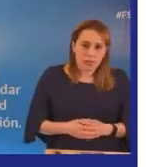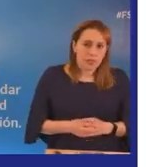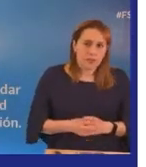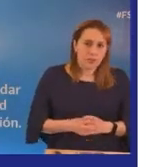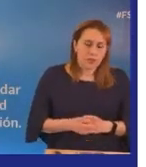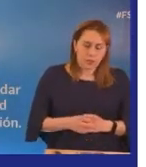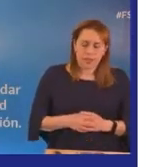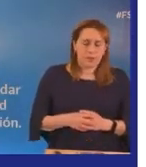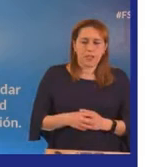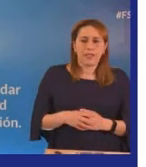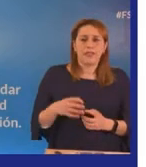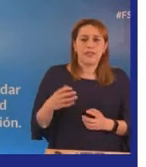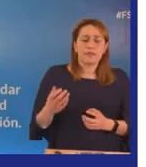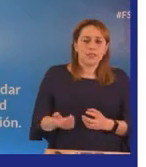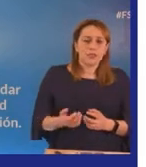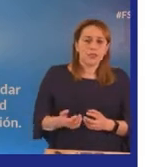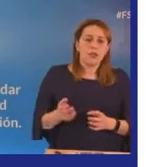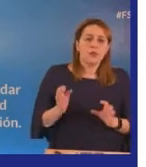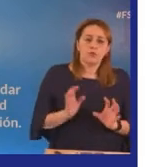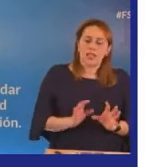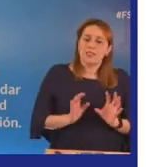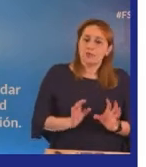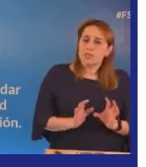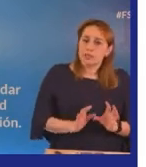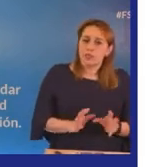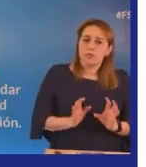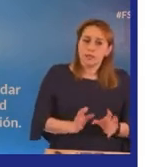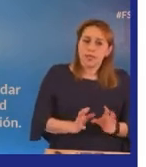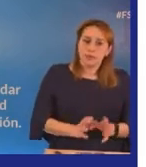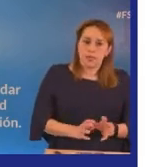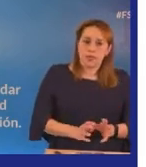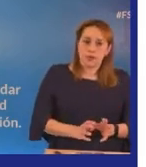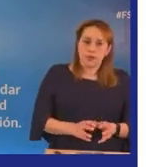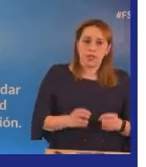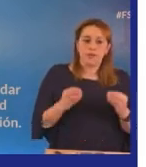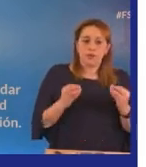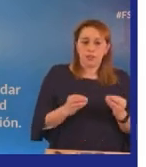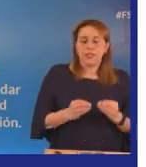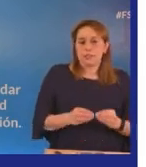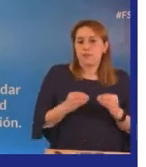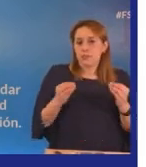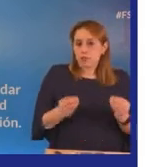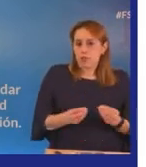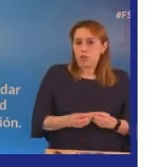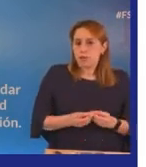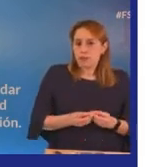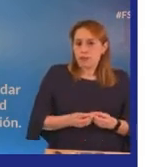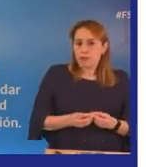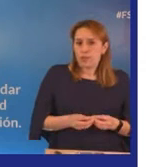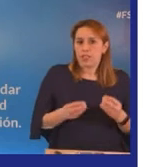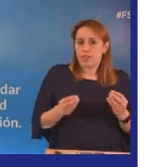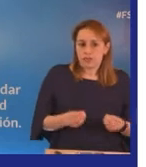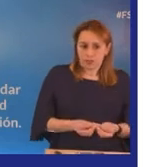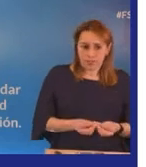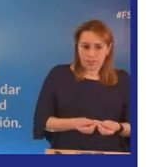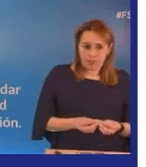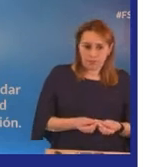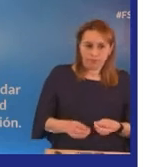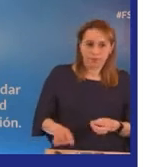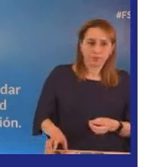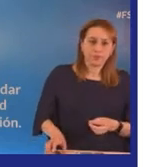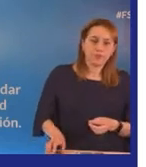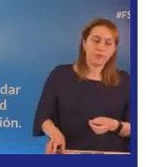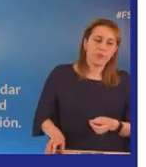empezar todo esta parte de intervención, buscando más que todo el mantenimiento y el fortalecimiento de toda la parte cognitiva y